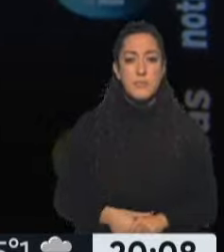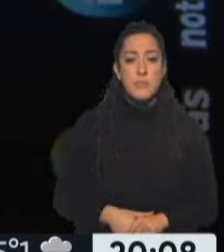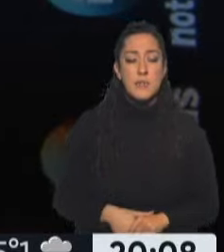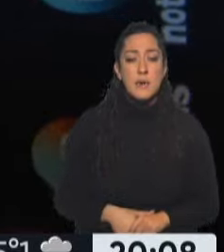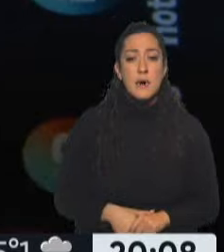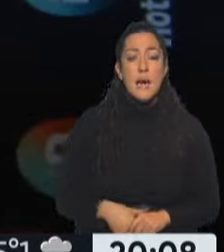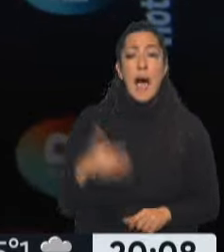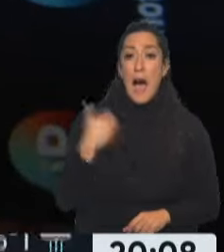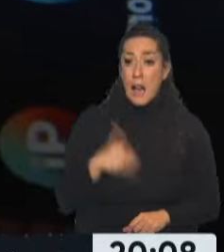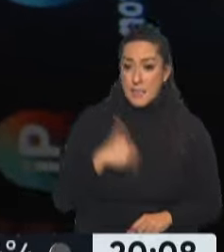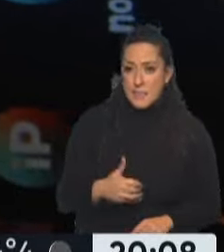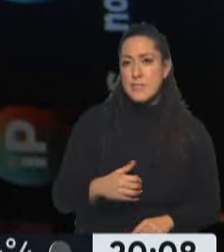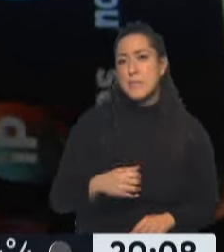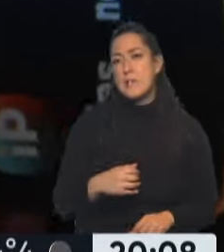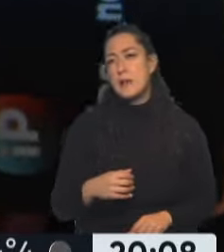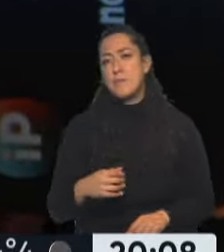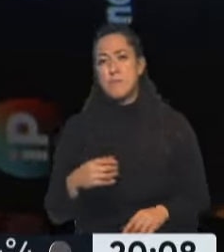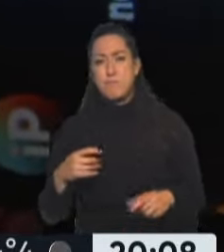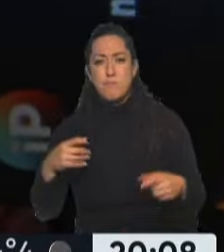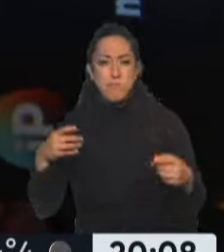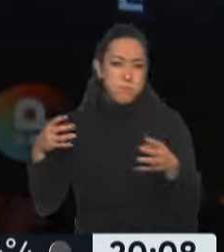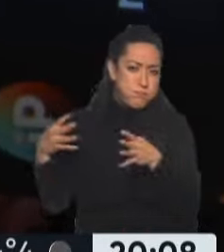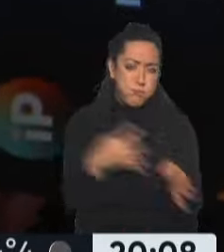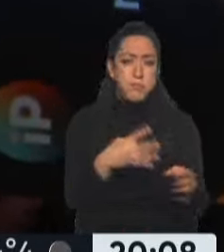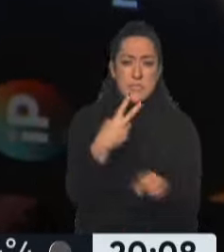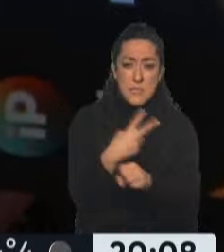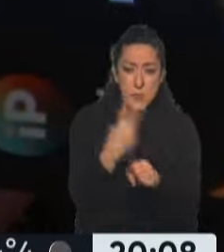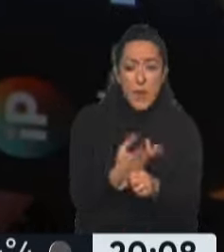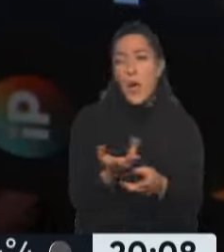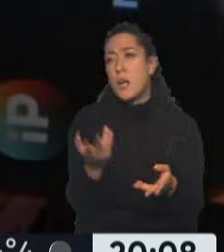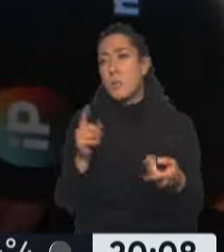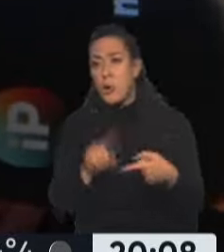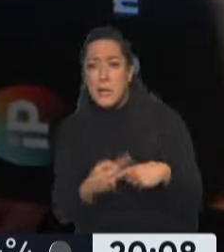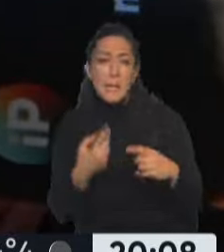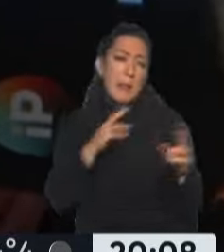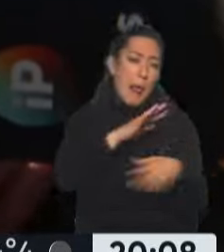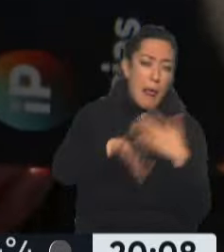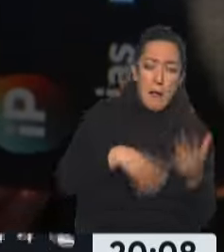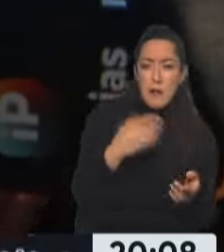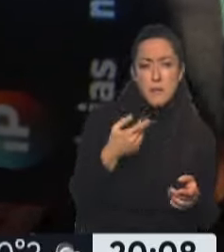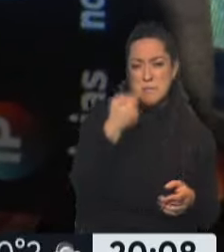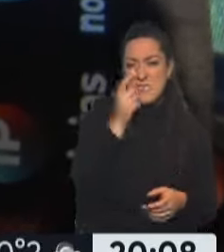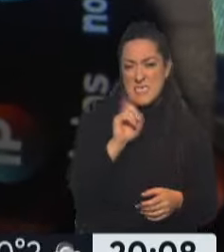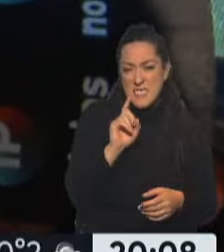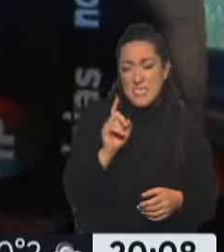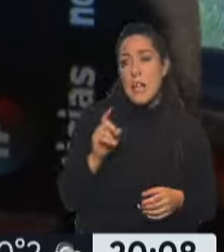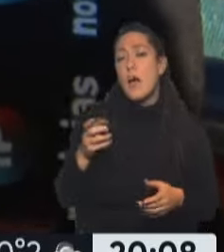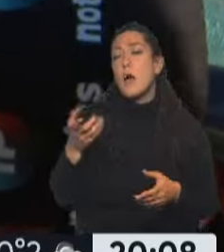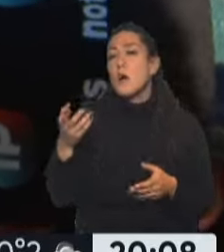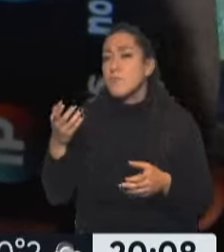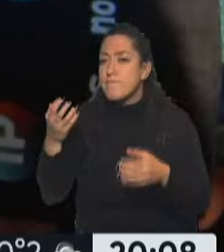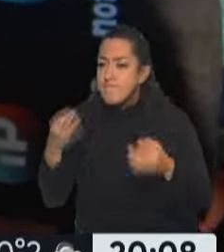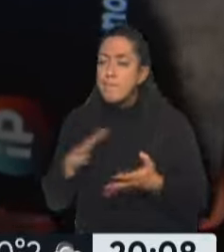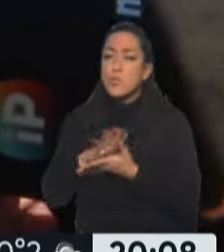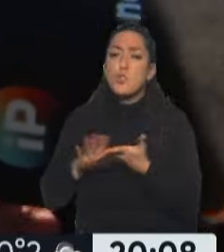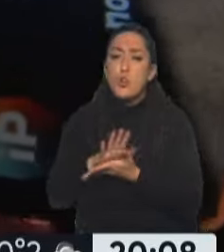batallas secundarias y politizadas no sirven para resolver los problemas concretos. El problema que hay que sentar a todos los sectores a discutir cómo